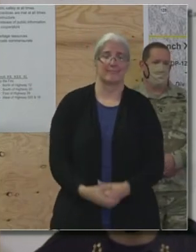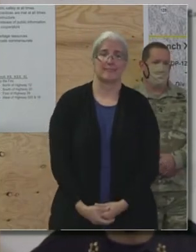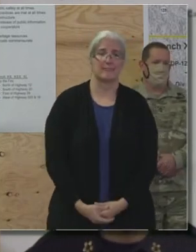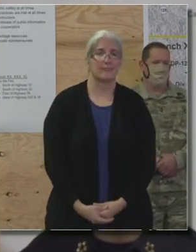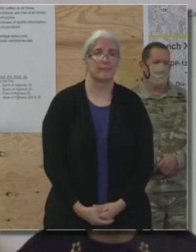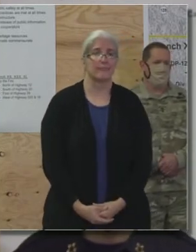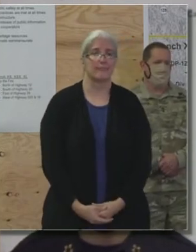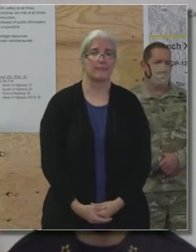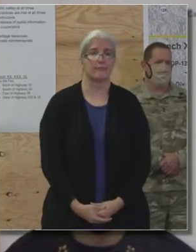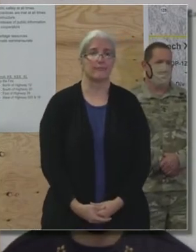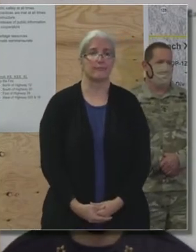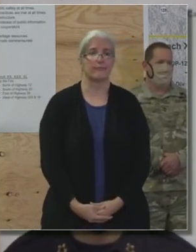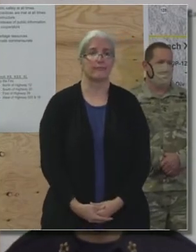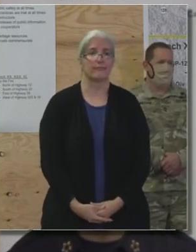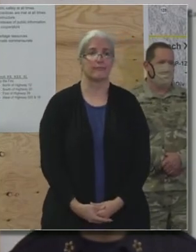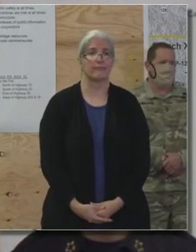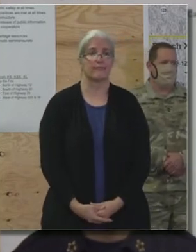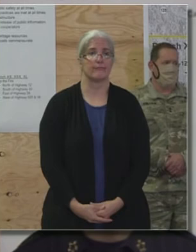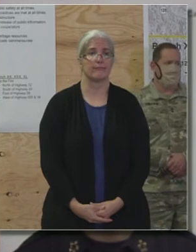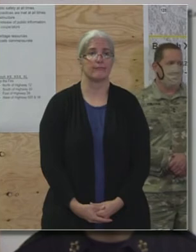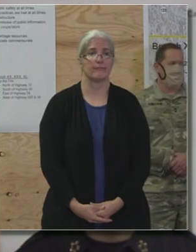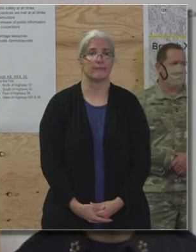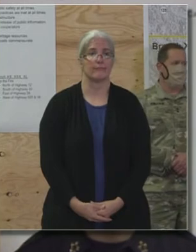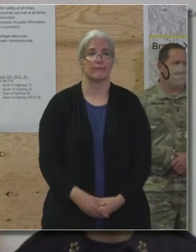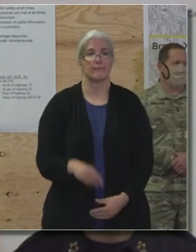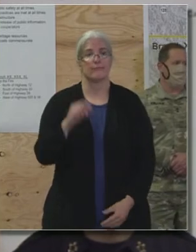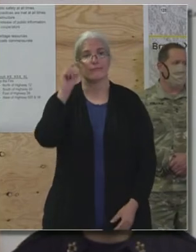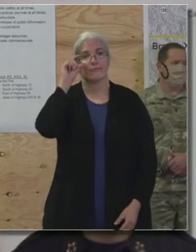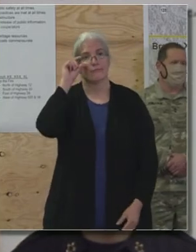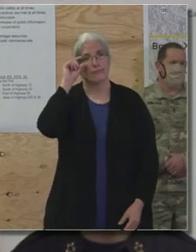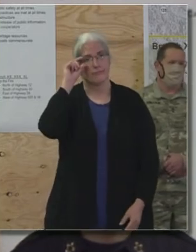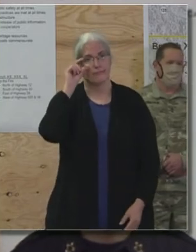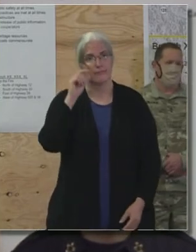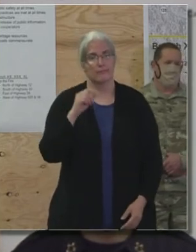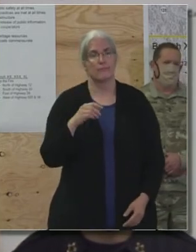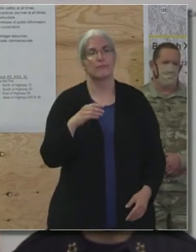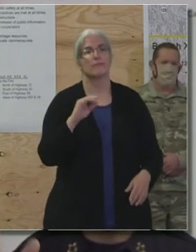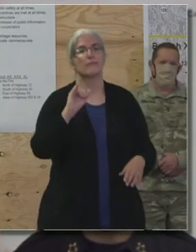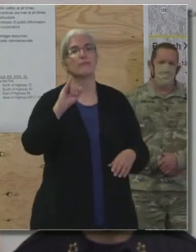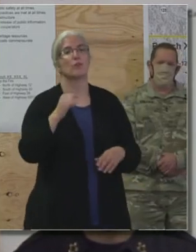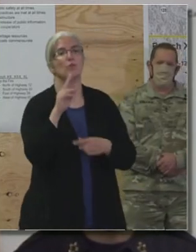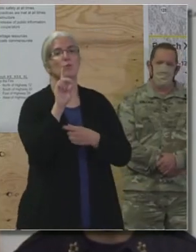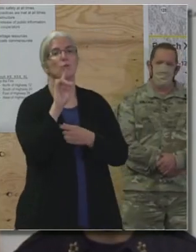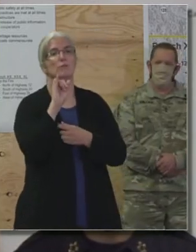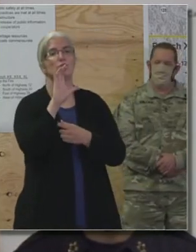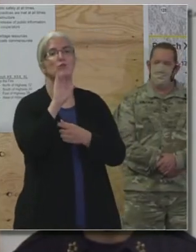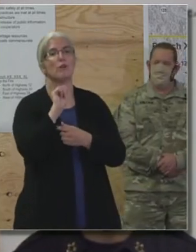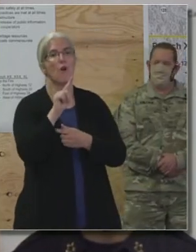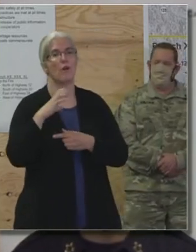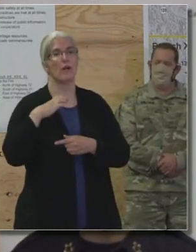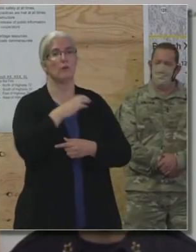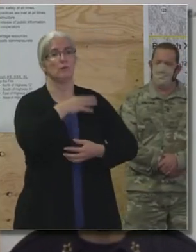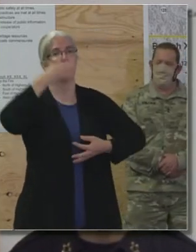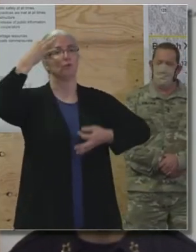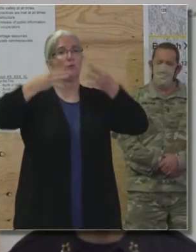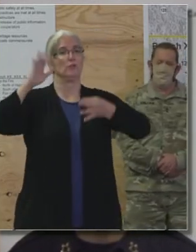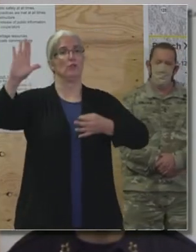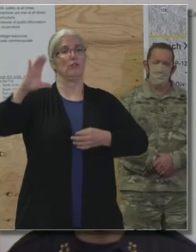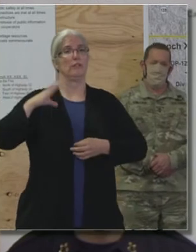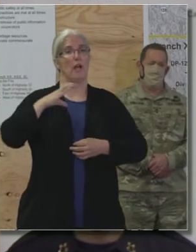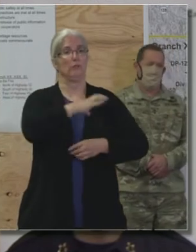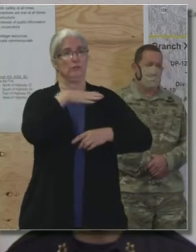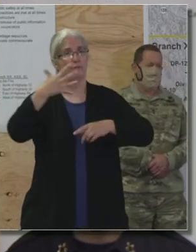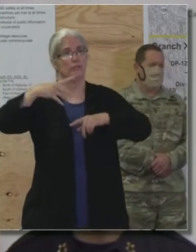ante ustedes el consejo judicial a crédito de ellos extendió su moratoria en desalojos hasta